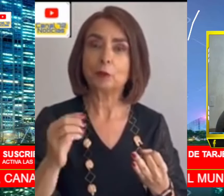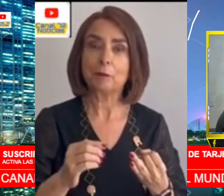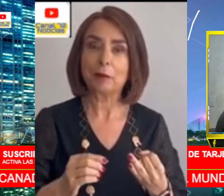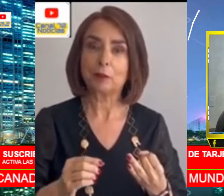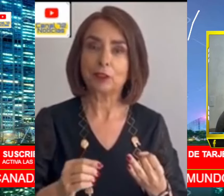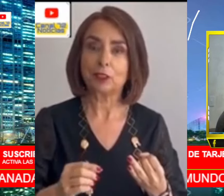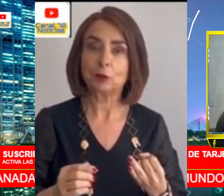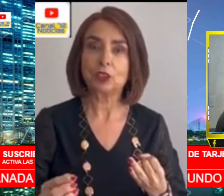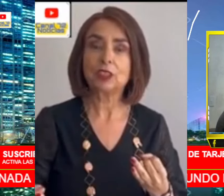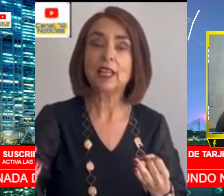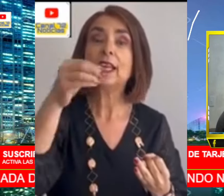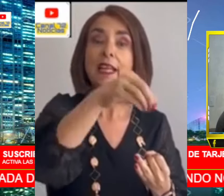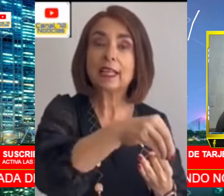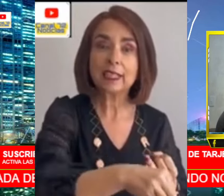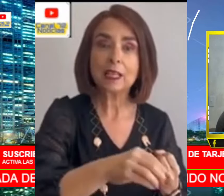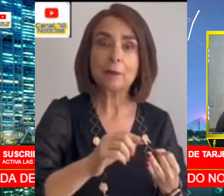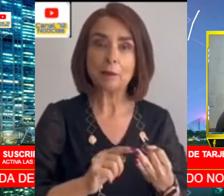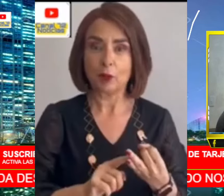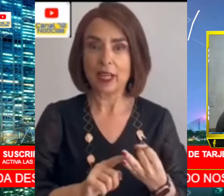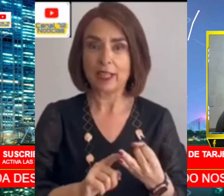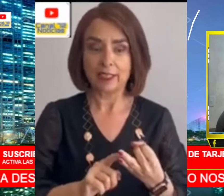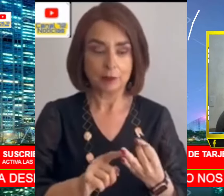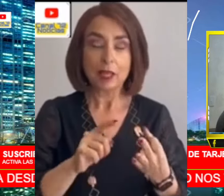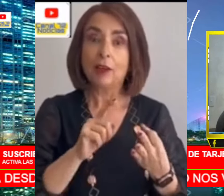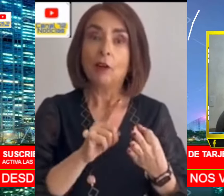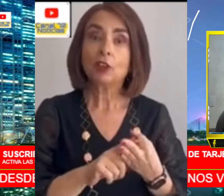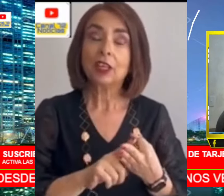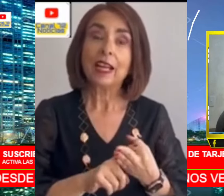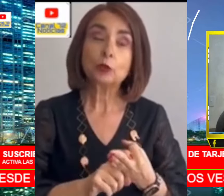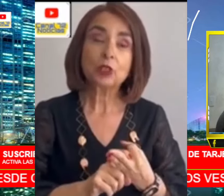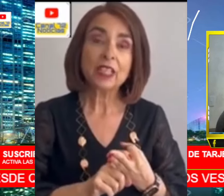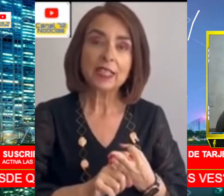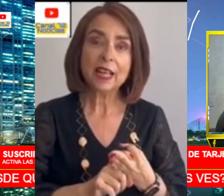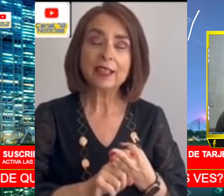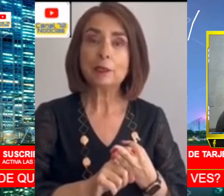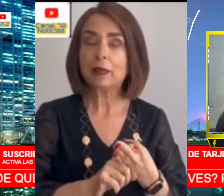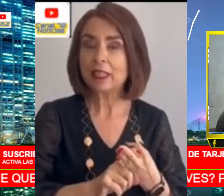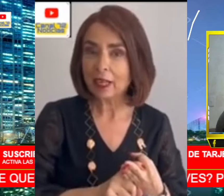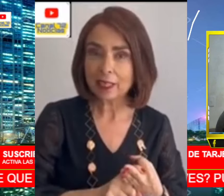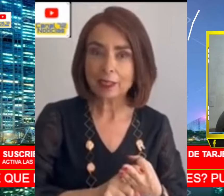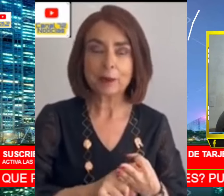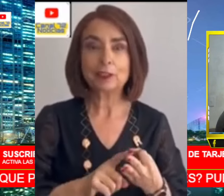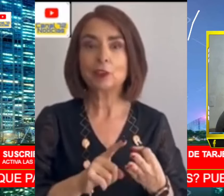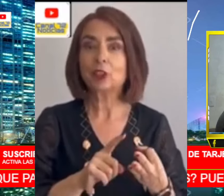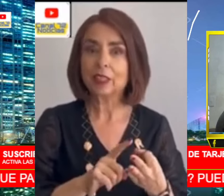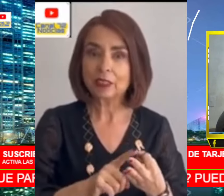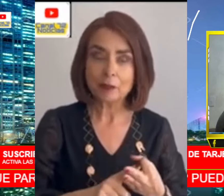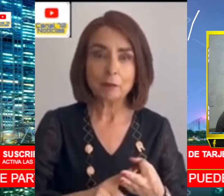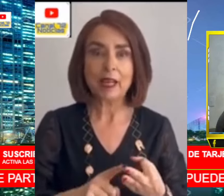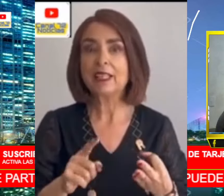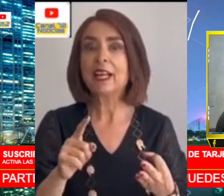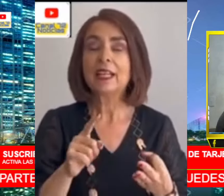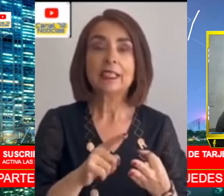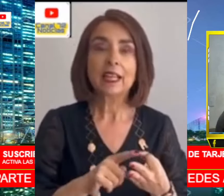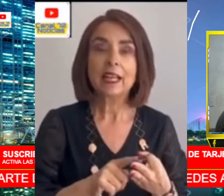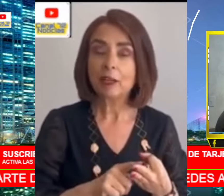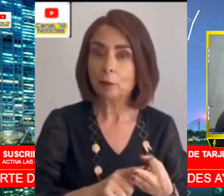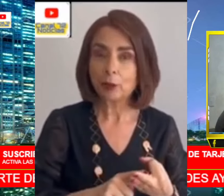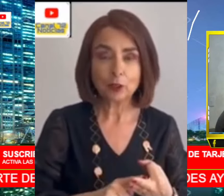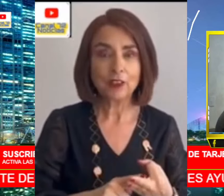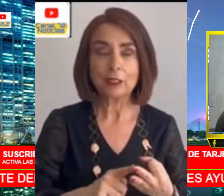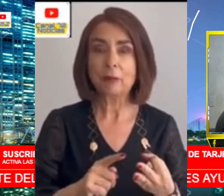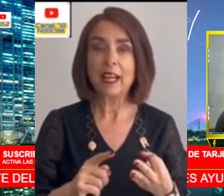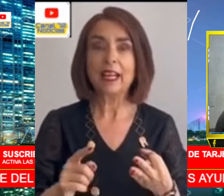todavía de la Suprema Corte de Justicia que se debe abonar allí. Otra, las utilidades de Mexicana de Aviación, del Tren Maya,